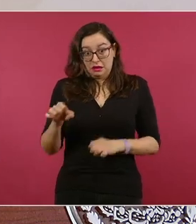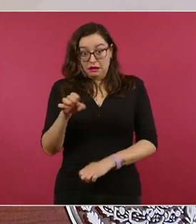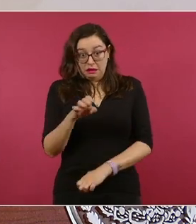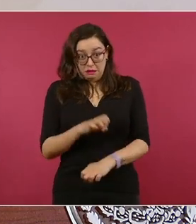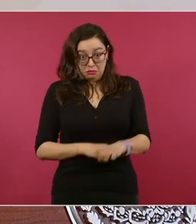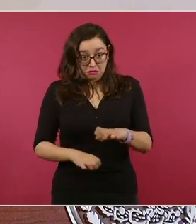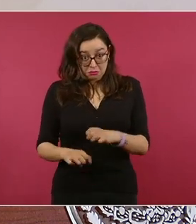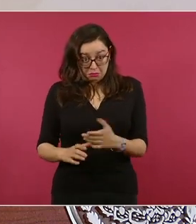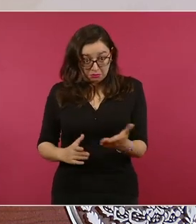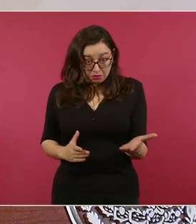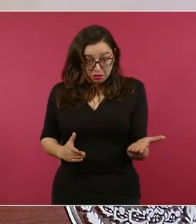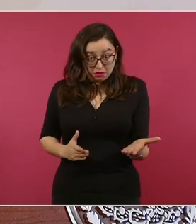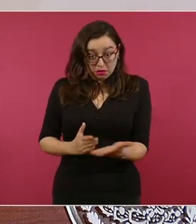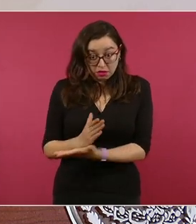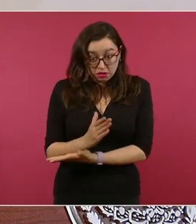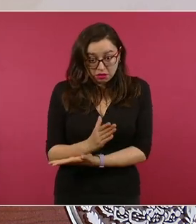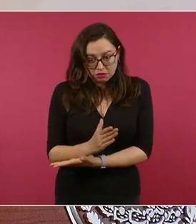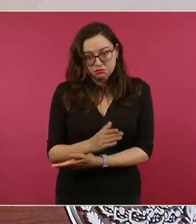a favor